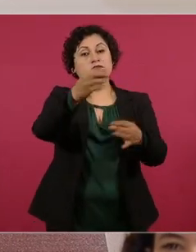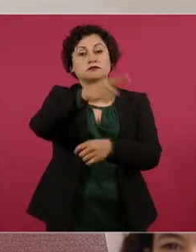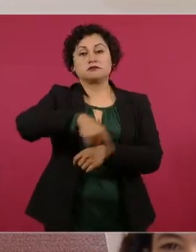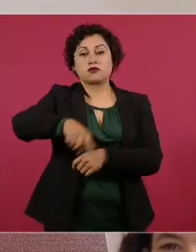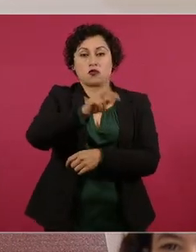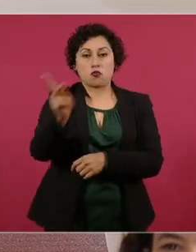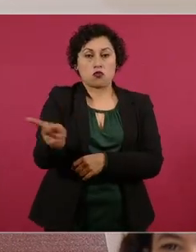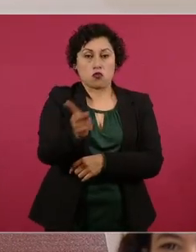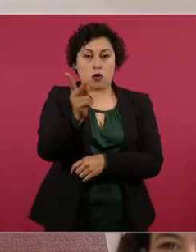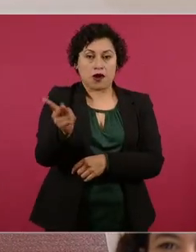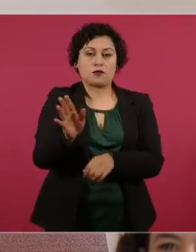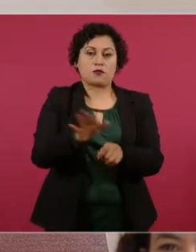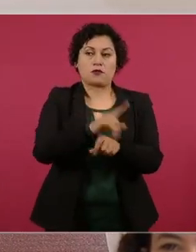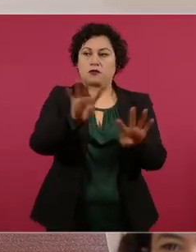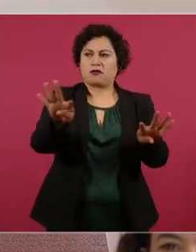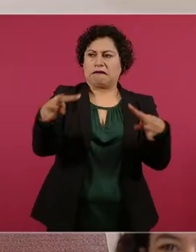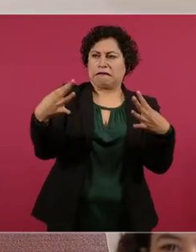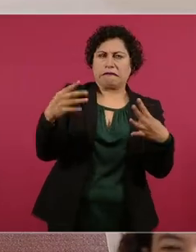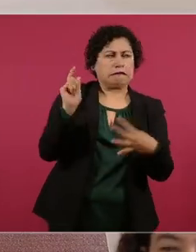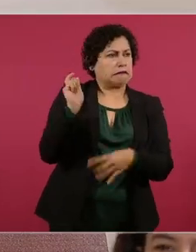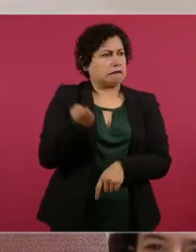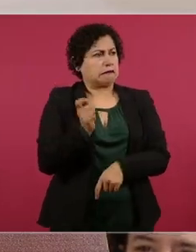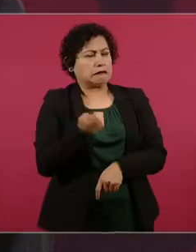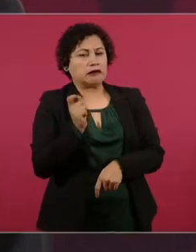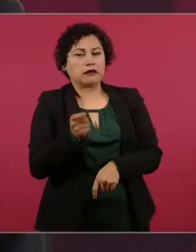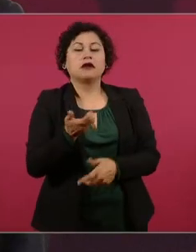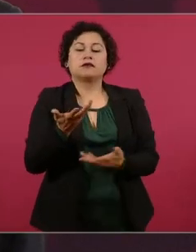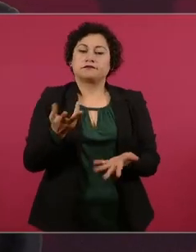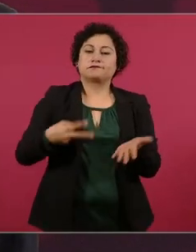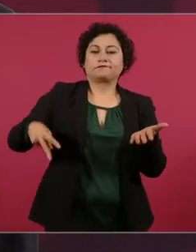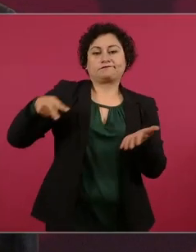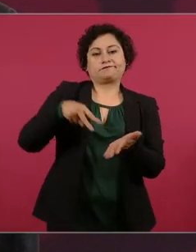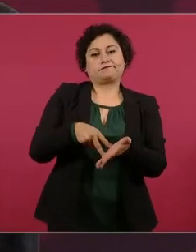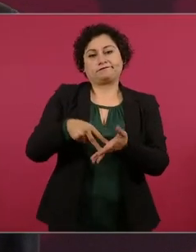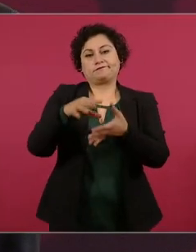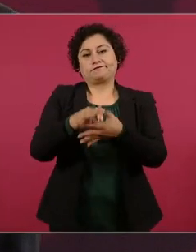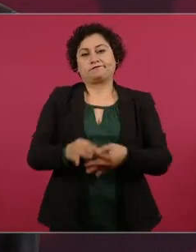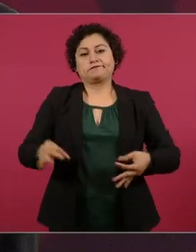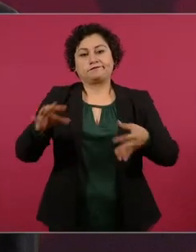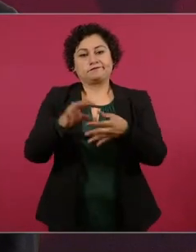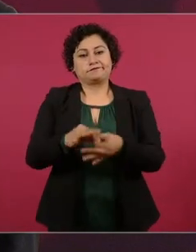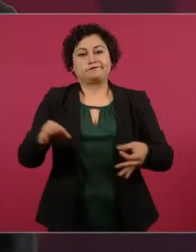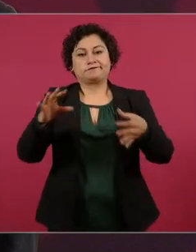Y esa vez, cansados y desmoralizados, no, vámonos al campamento.